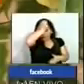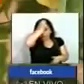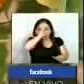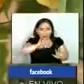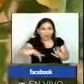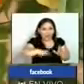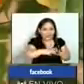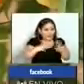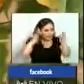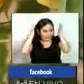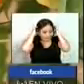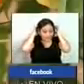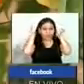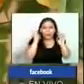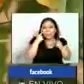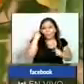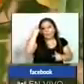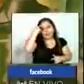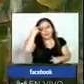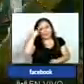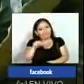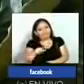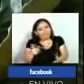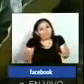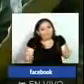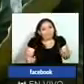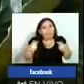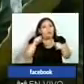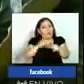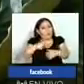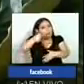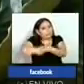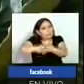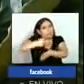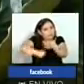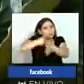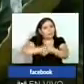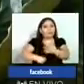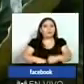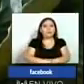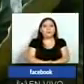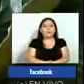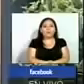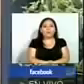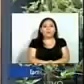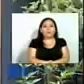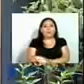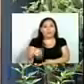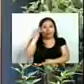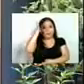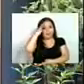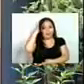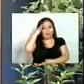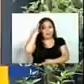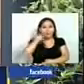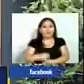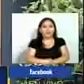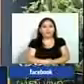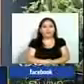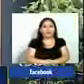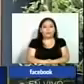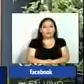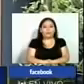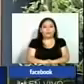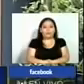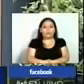Se desilusionaban Pero Perseveraron Además de eso Uno va conociendo Otras cosas También Digamos